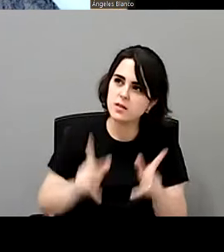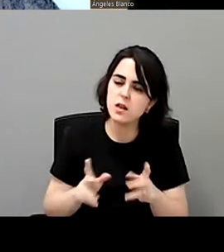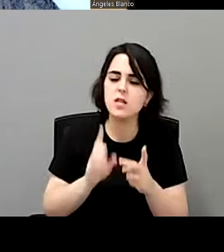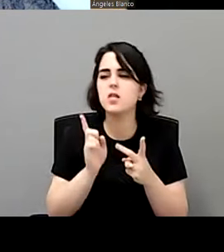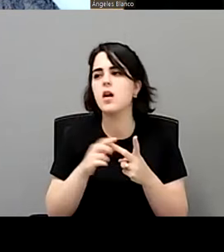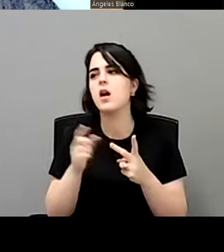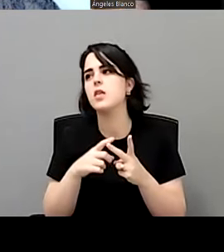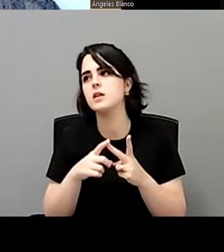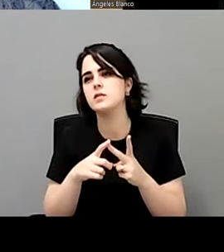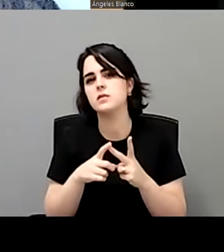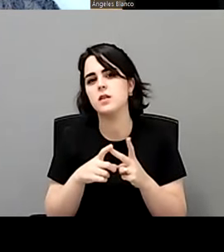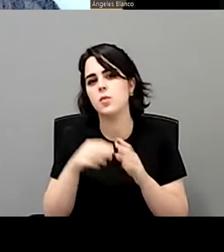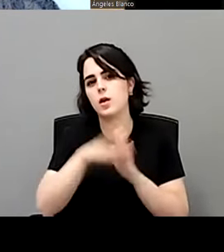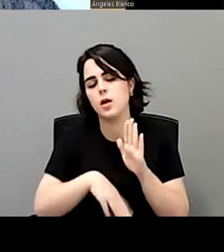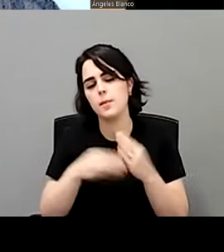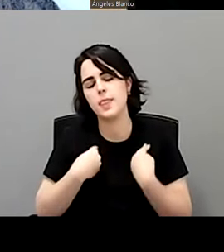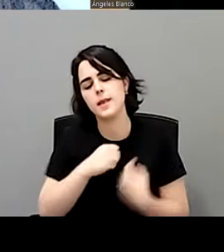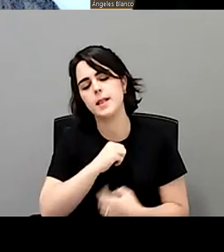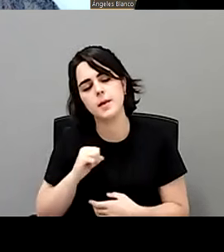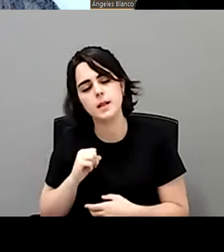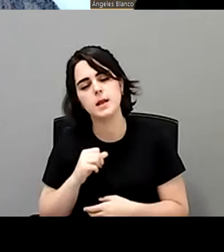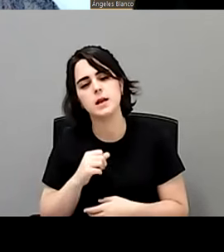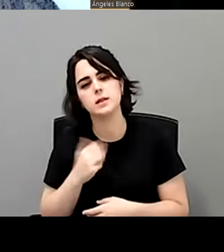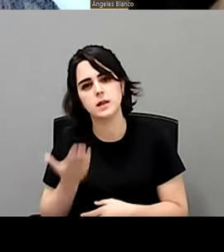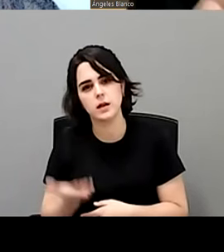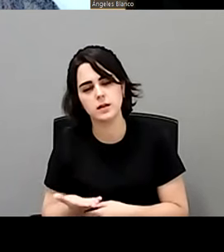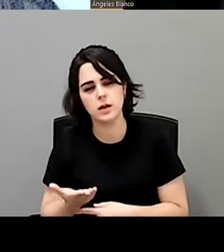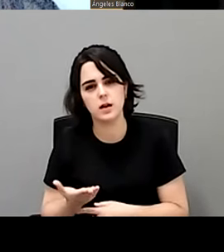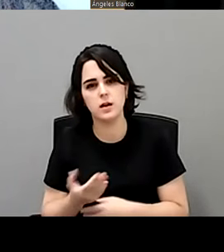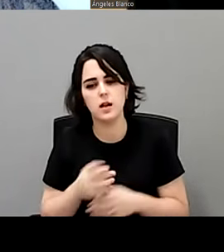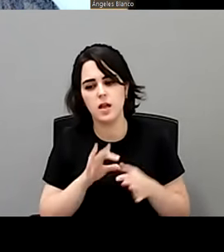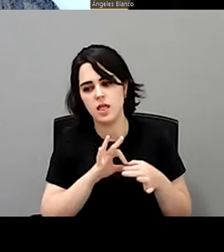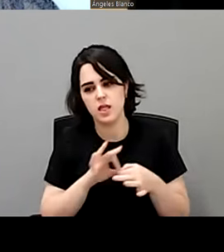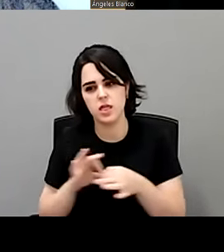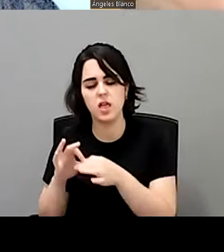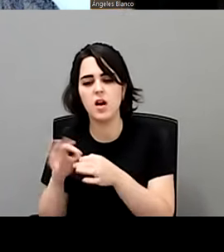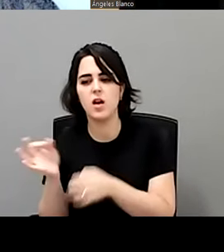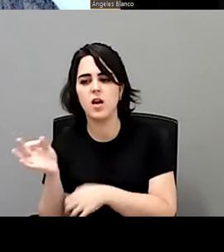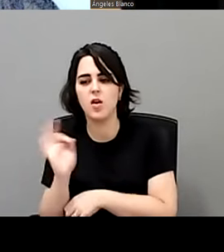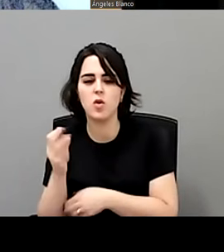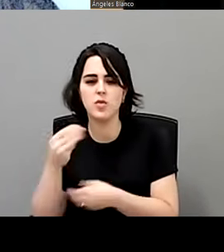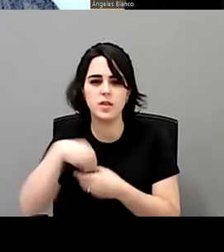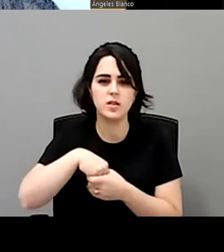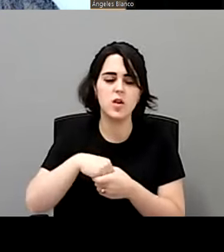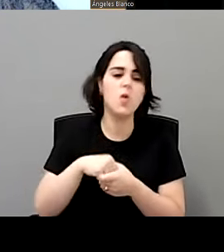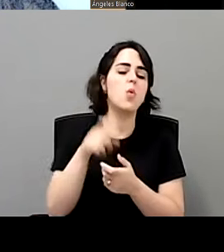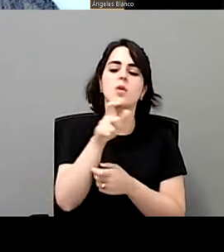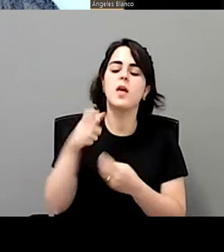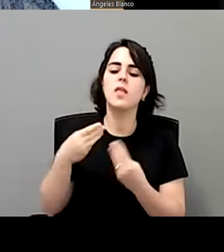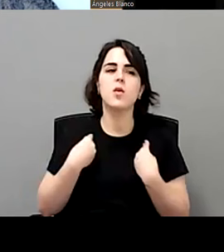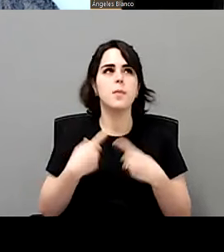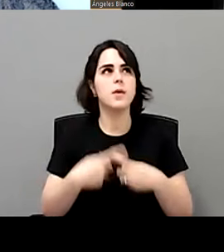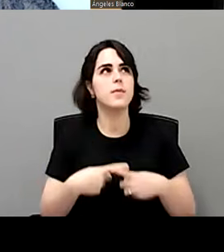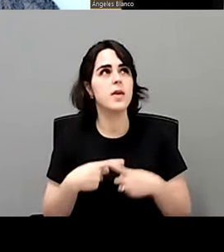podemos incluir programas de vida independiente, que el de Espacio Coruña va en esa línea, podemos incluir las unidades de convivencia, pero en cualquier